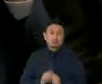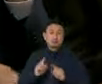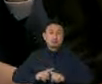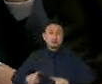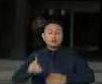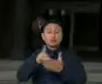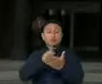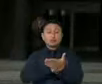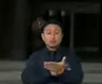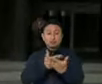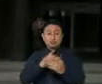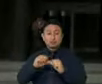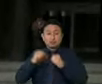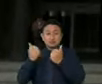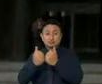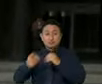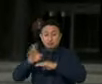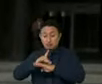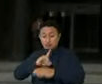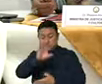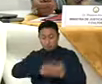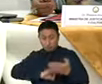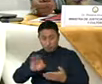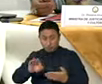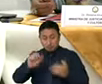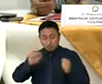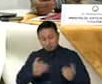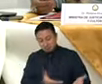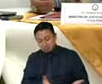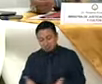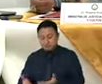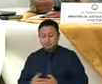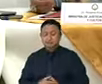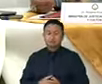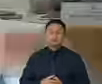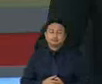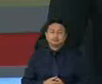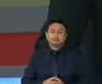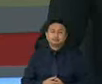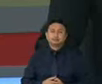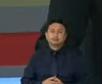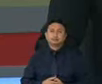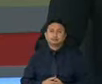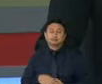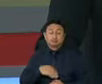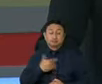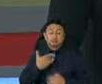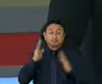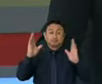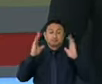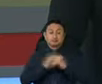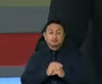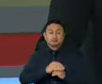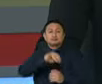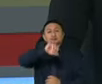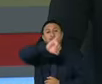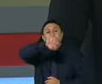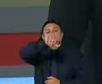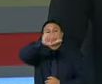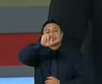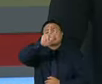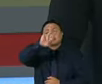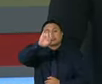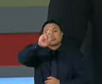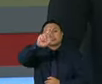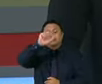proyectos sean aprobados en el seno del legislativo. Informó Javier Rosero. Atención, alias Javier, hermano de